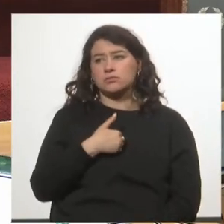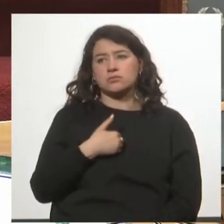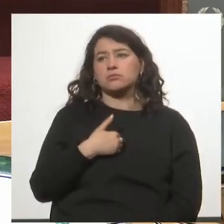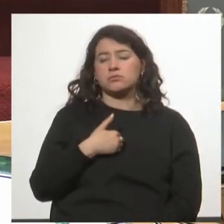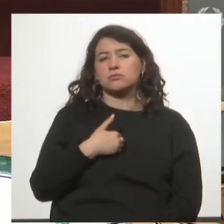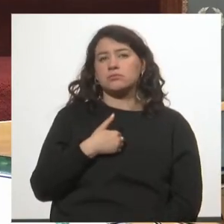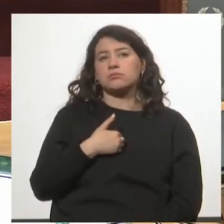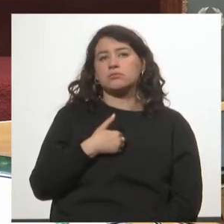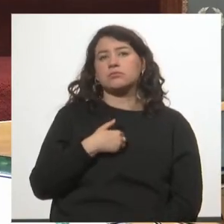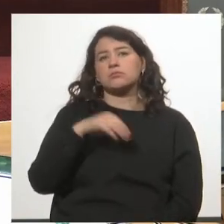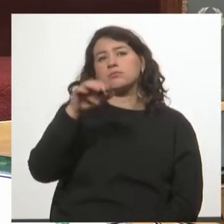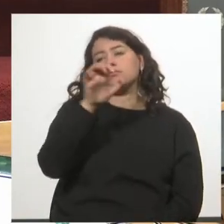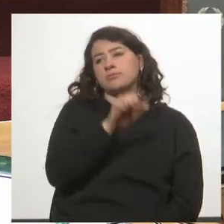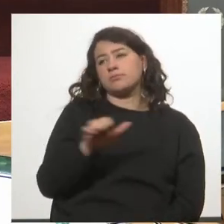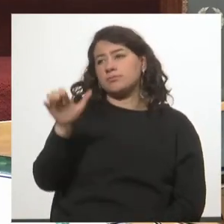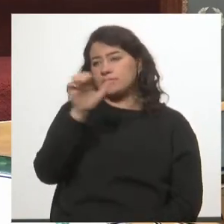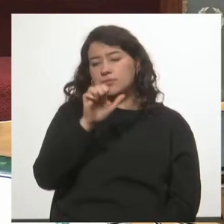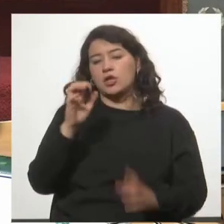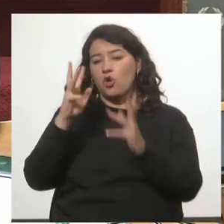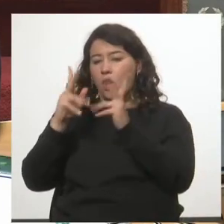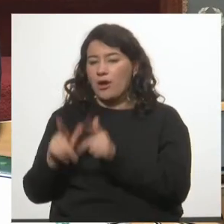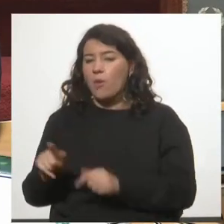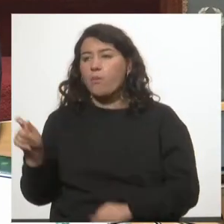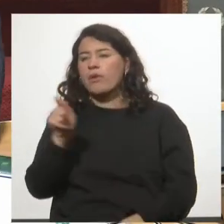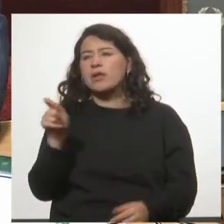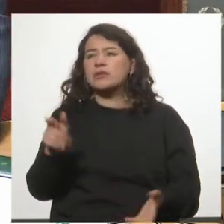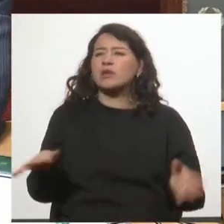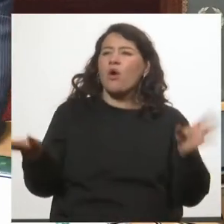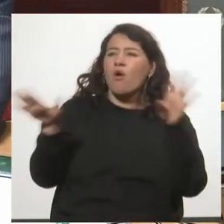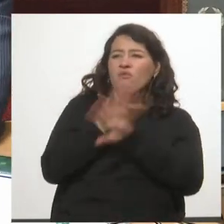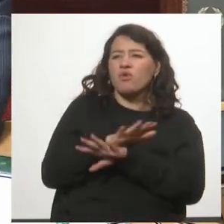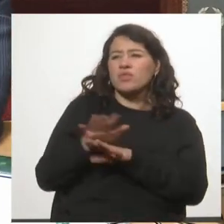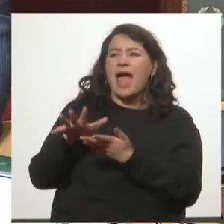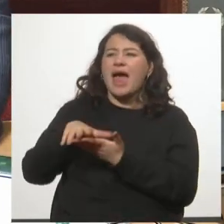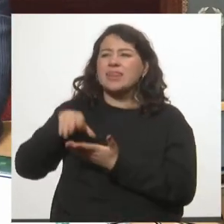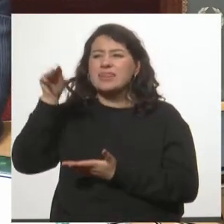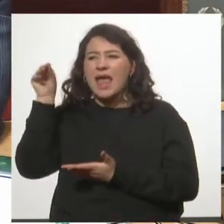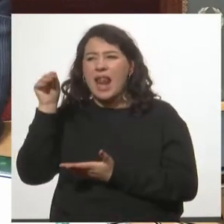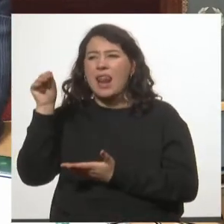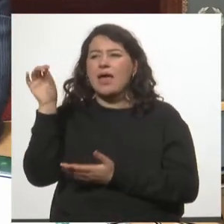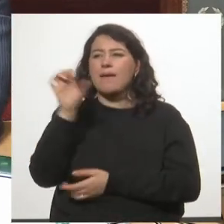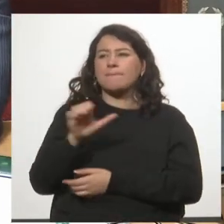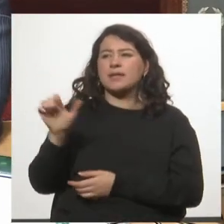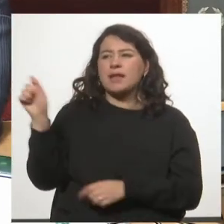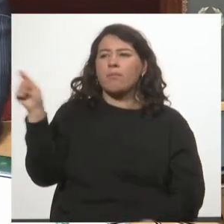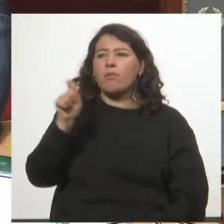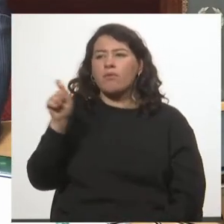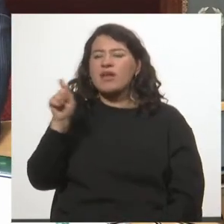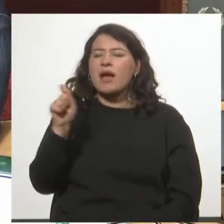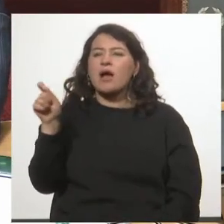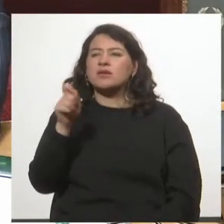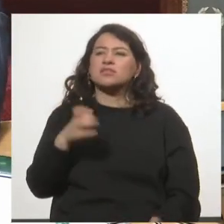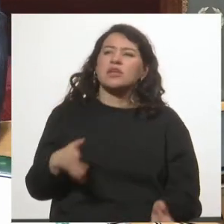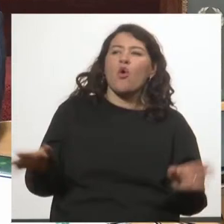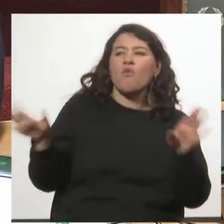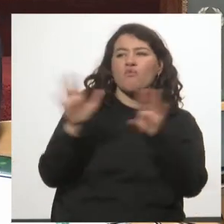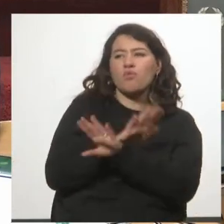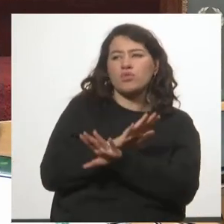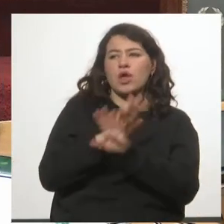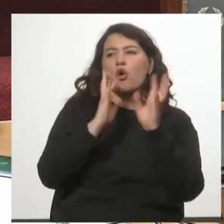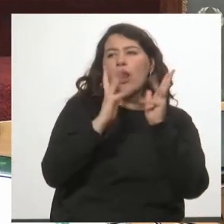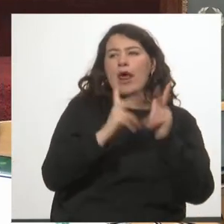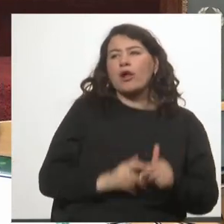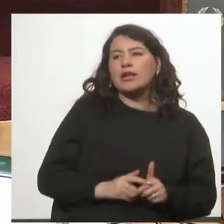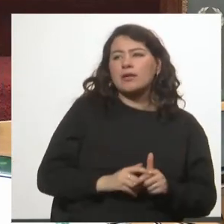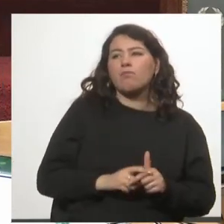públicos se confundía el órgano ante el empresa pública con el órgano